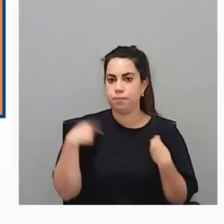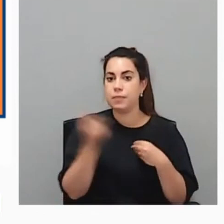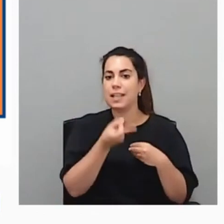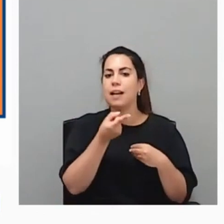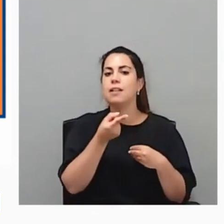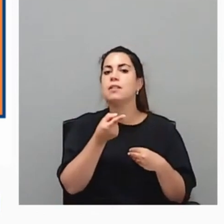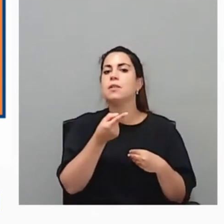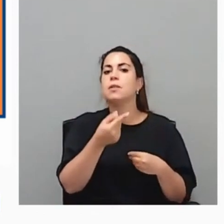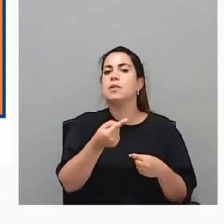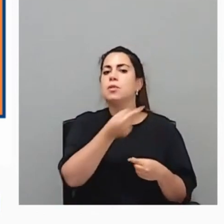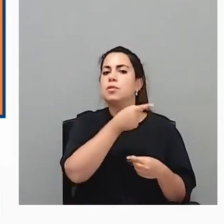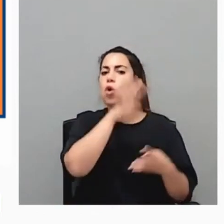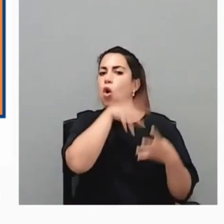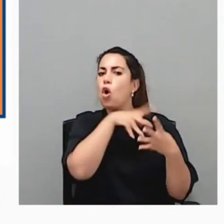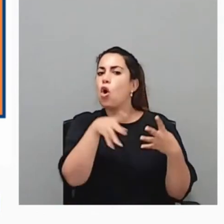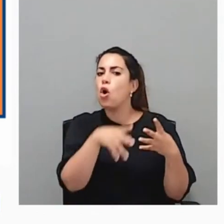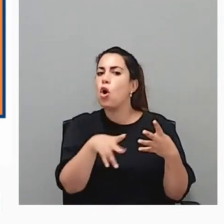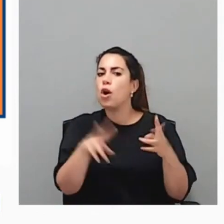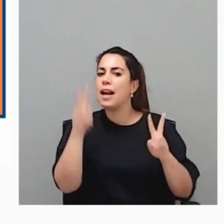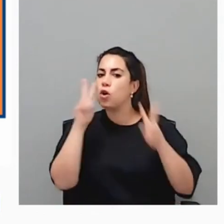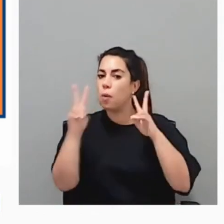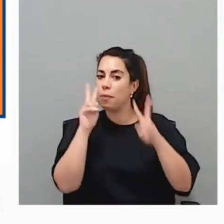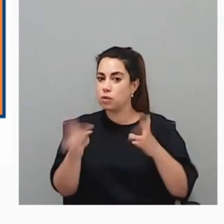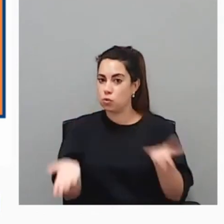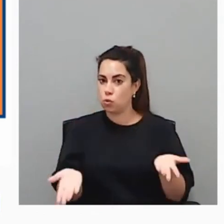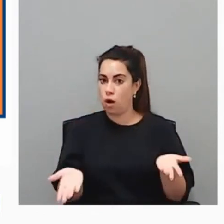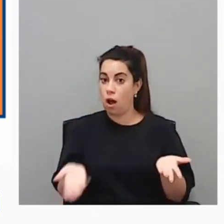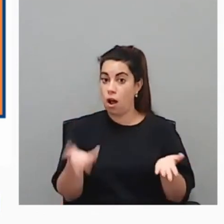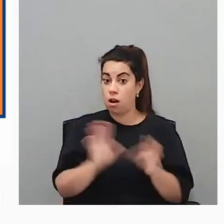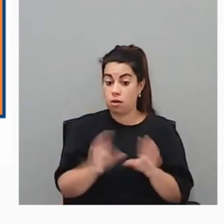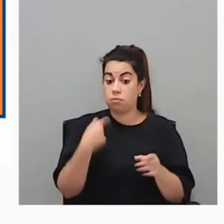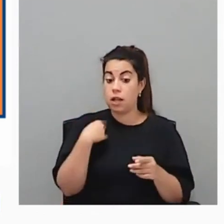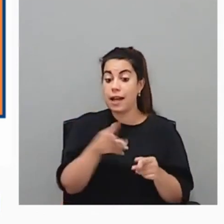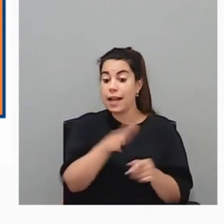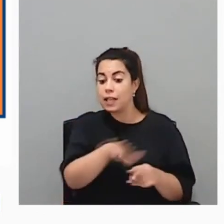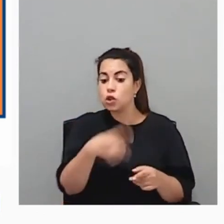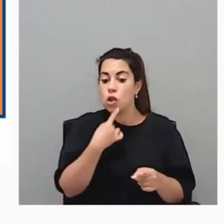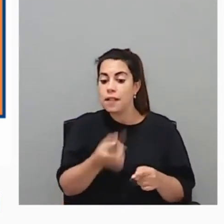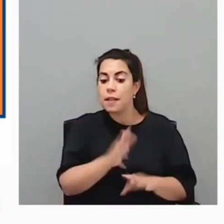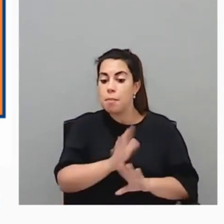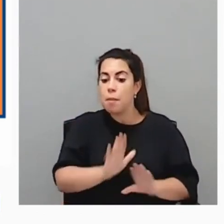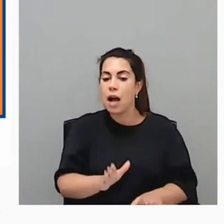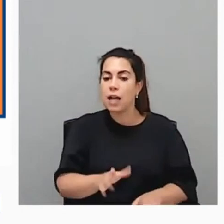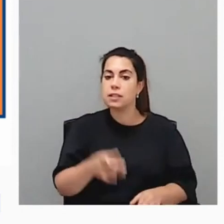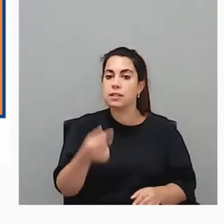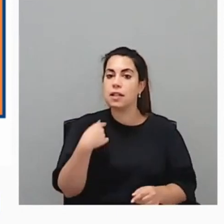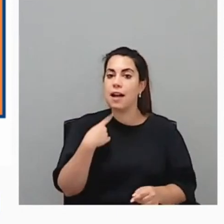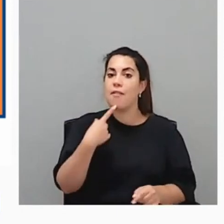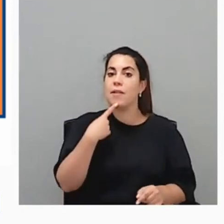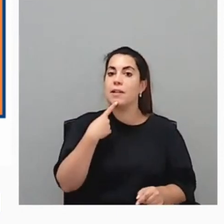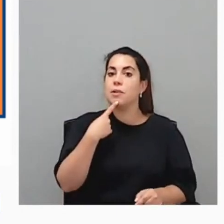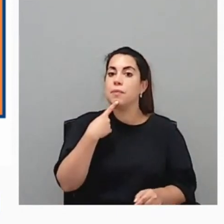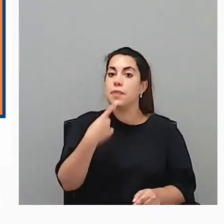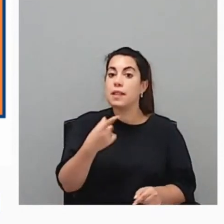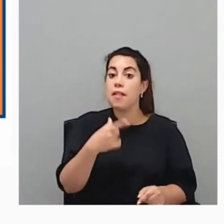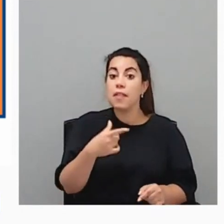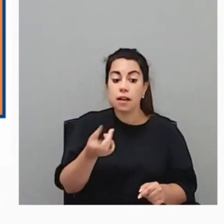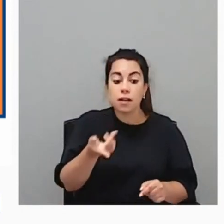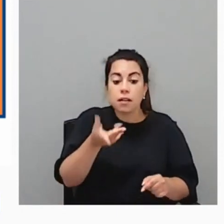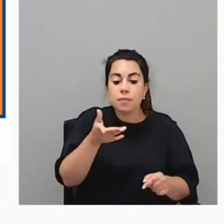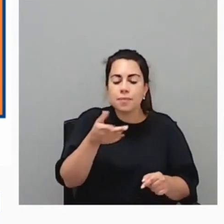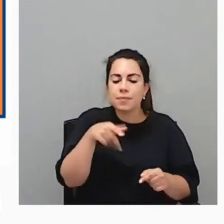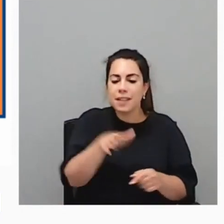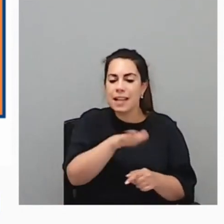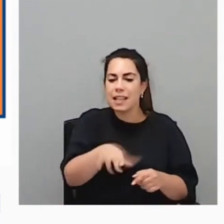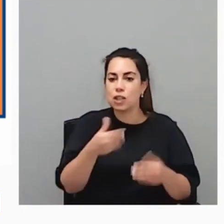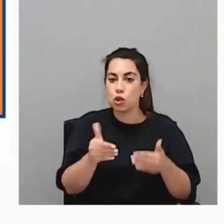visual? ¿Vale? Un horario visual es simplemente decirle a los niños y las niñas qué va a ocurrir con una serie de pictogramas, ¿vale? Entonces está